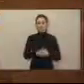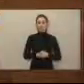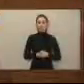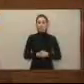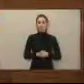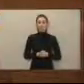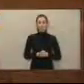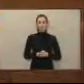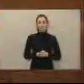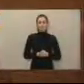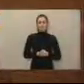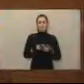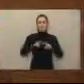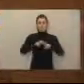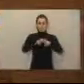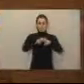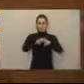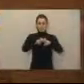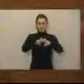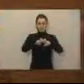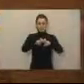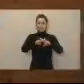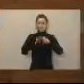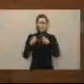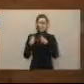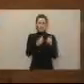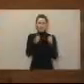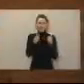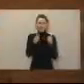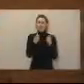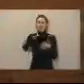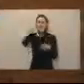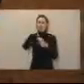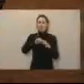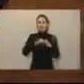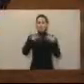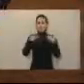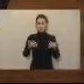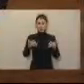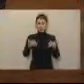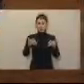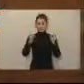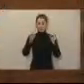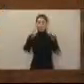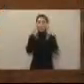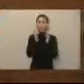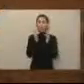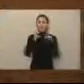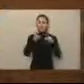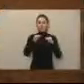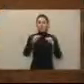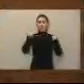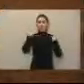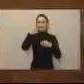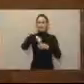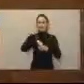que se inicien cuantas investigaciones sean necesarias dentro de la Junta y se depuren responsabilidades dentro de la